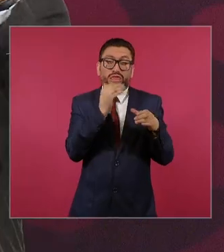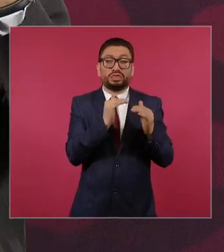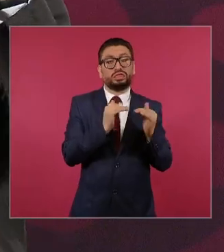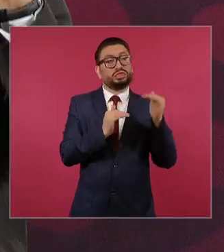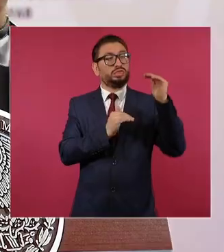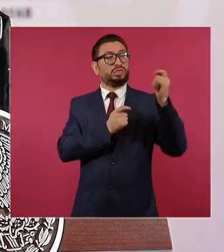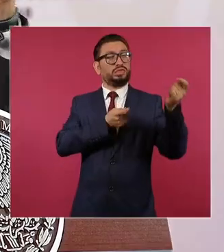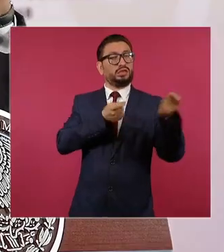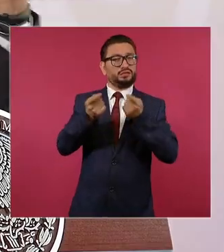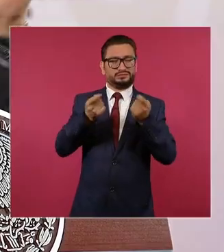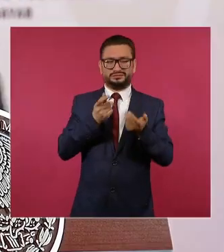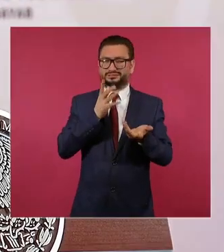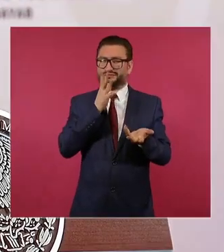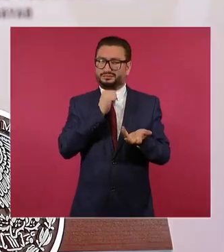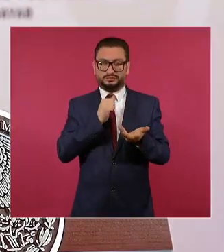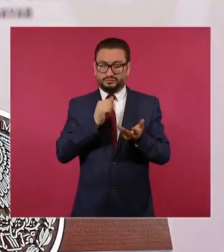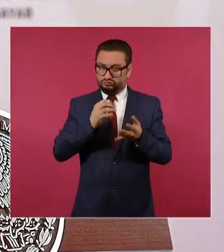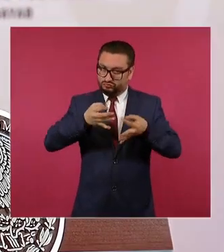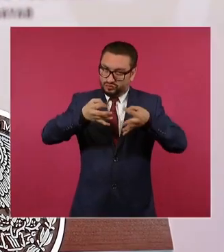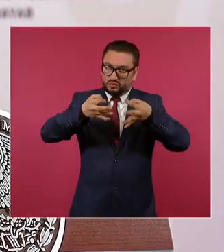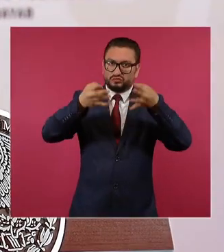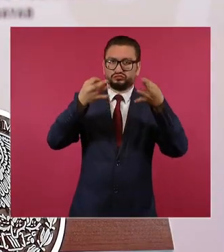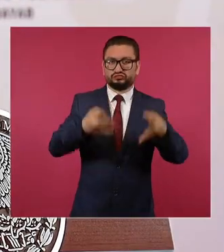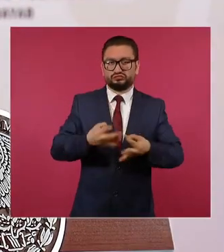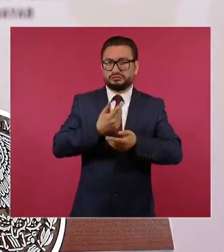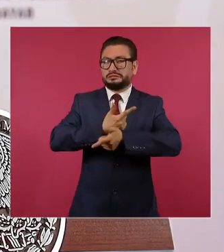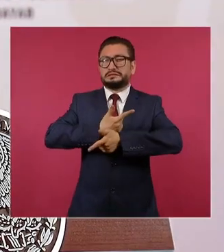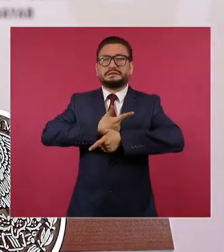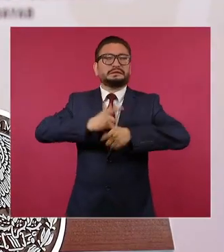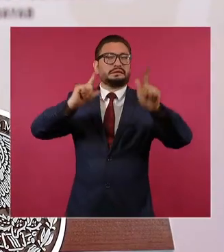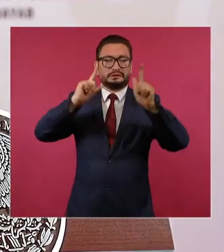en una auténtica democracia.